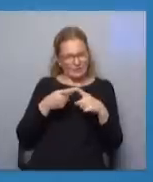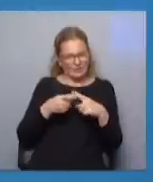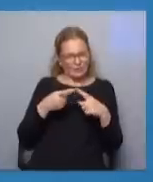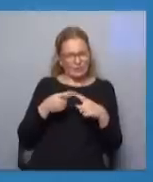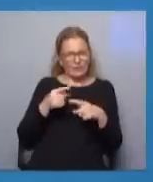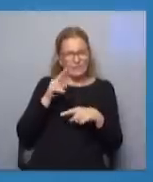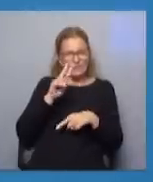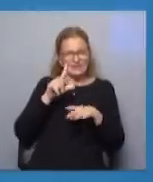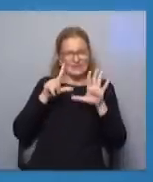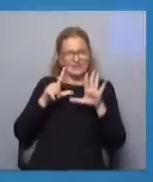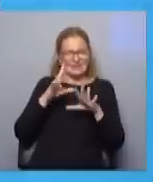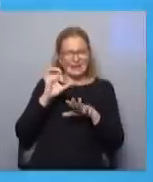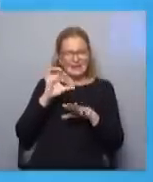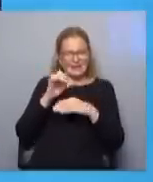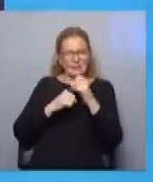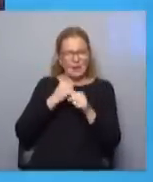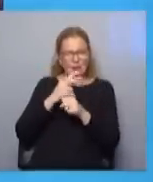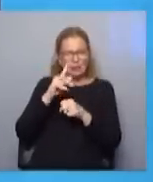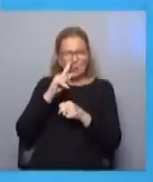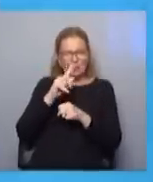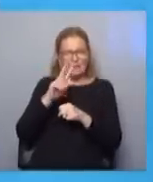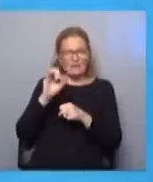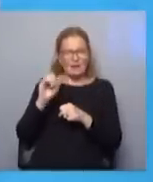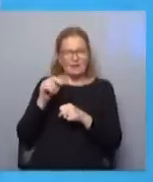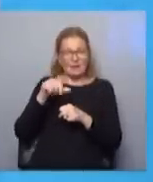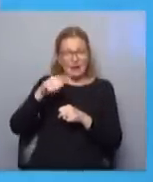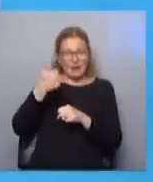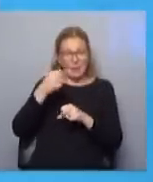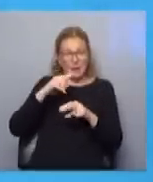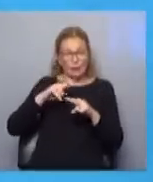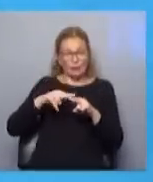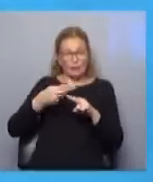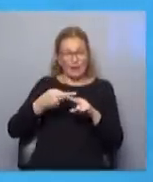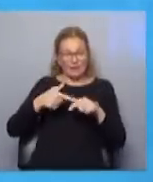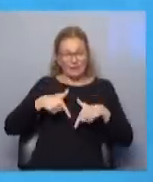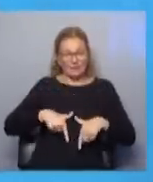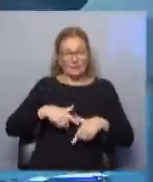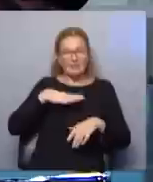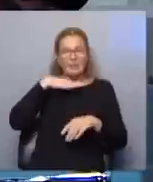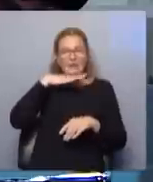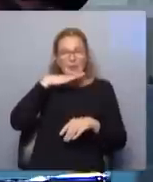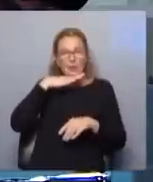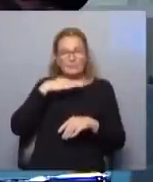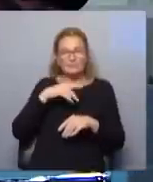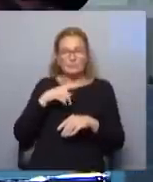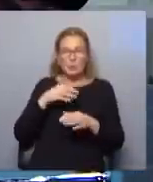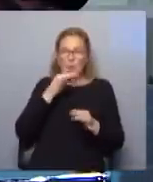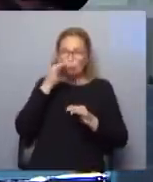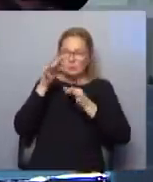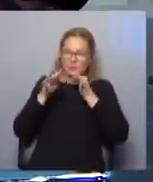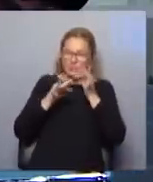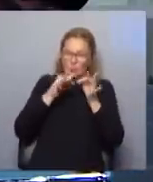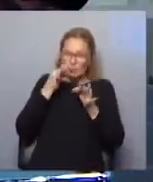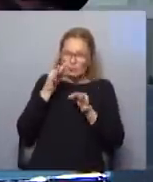27 de septiembre de 2020 en esa ocasión ganaba nuevamente la intendencia de canelones y en un discurso